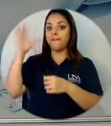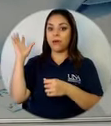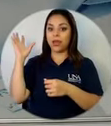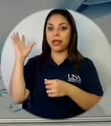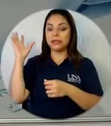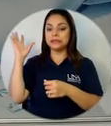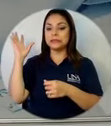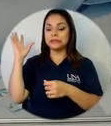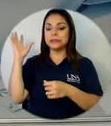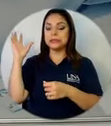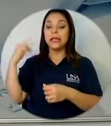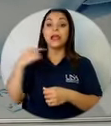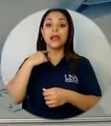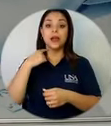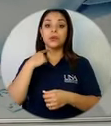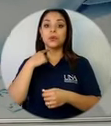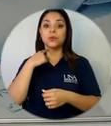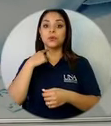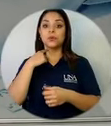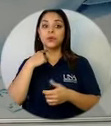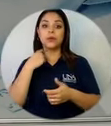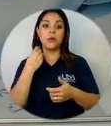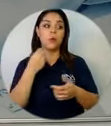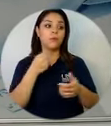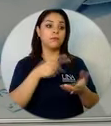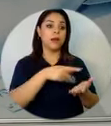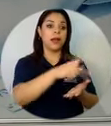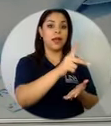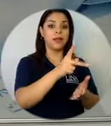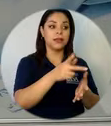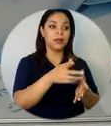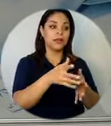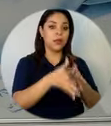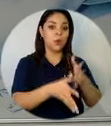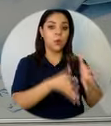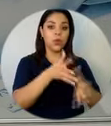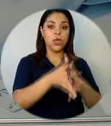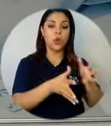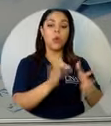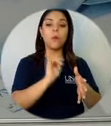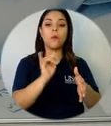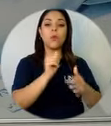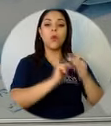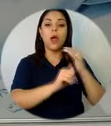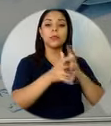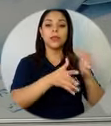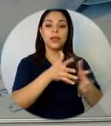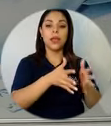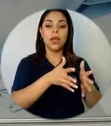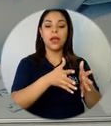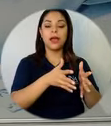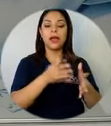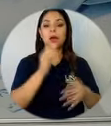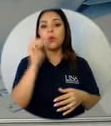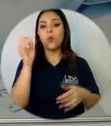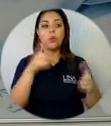cara en comparación con pagar el cuidado de una persona, el cuidado de un niño, una guardería, o por ejemplo, o